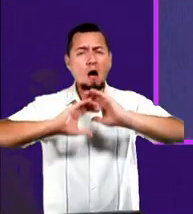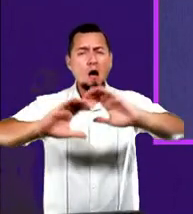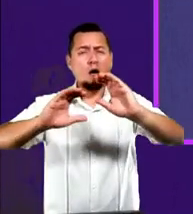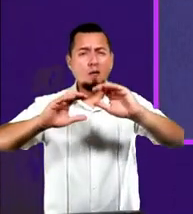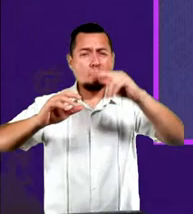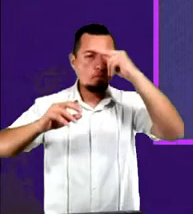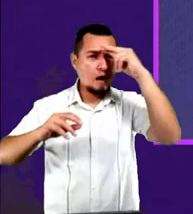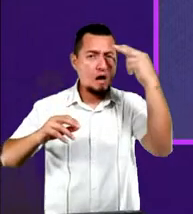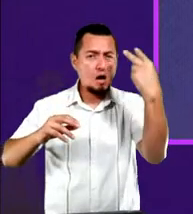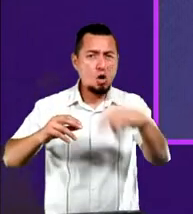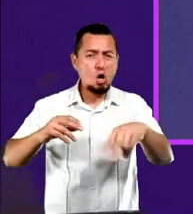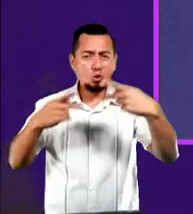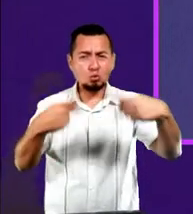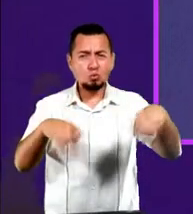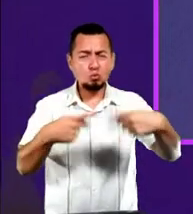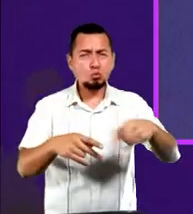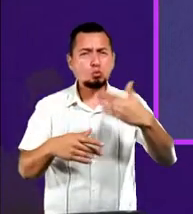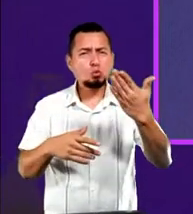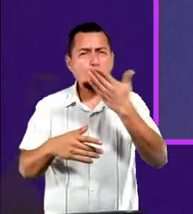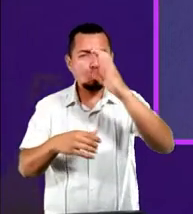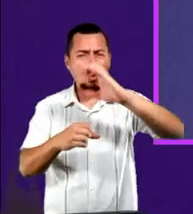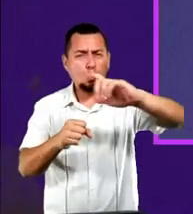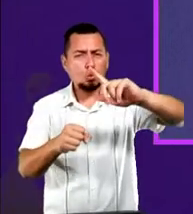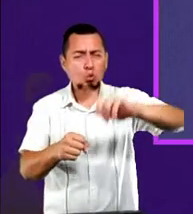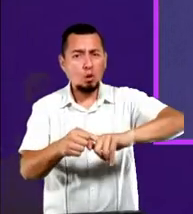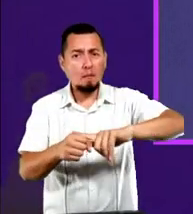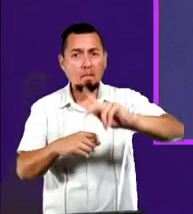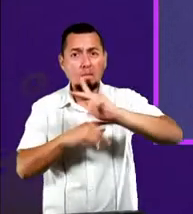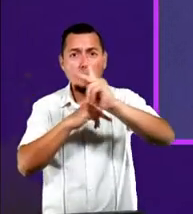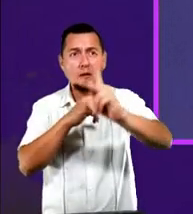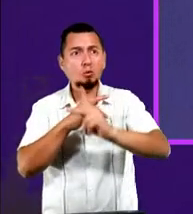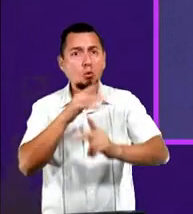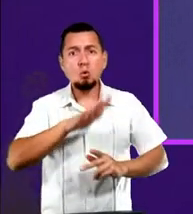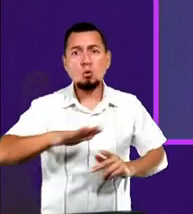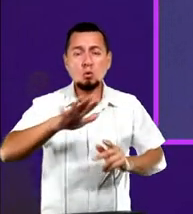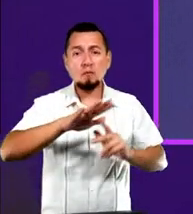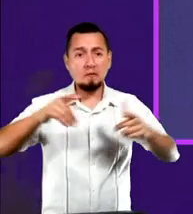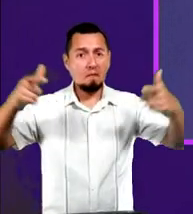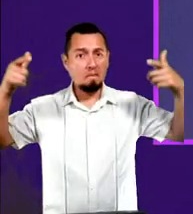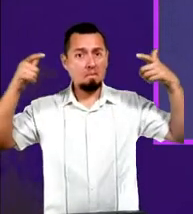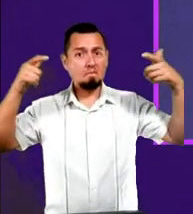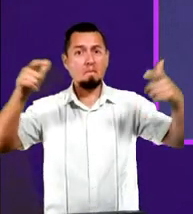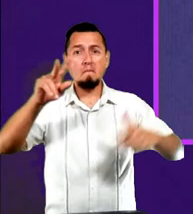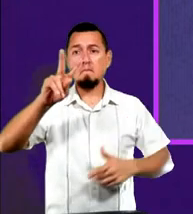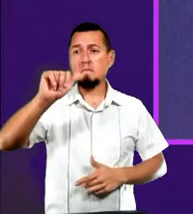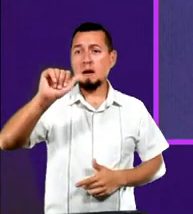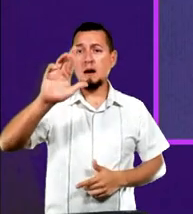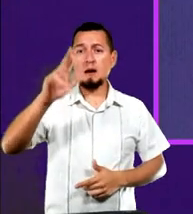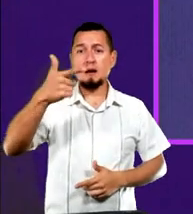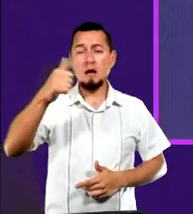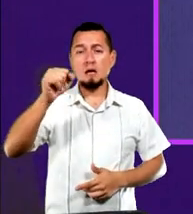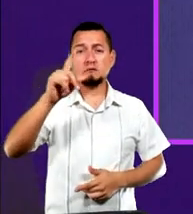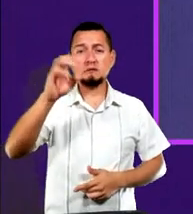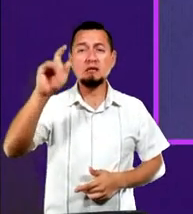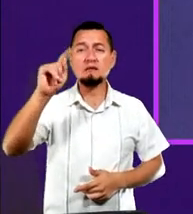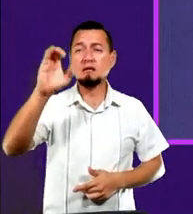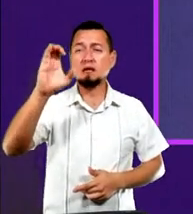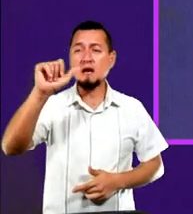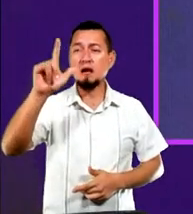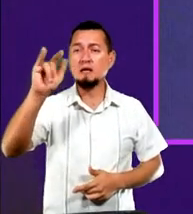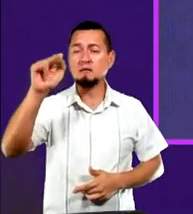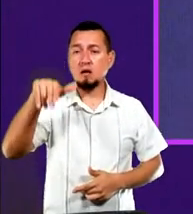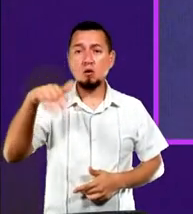cohesión en nuestro país, el Mariachi Vargas de Tecalitlán. En el 2011, la